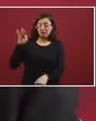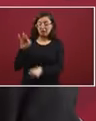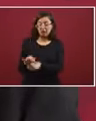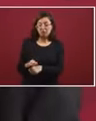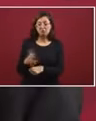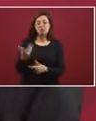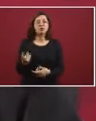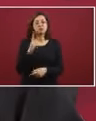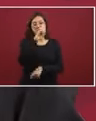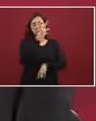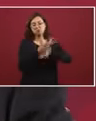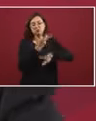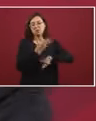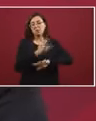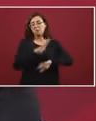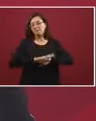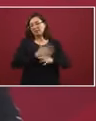es mucho más amplio.